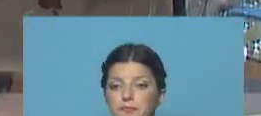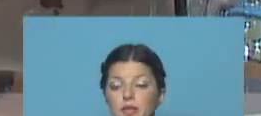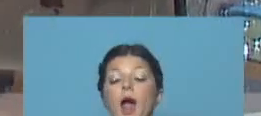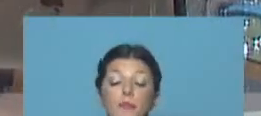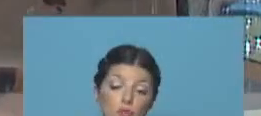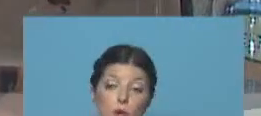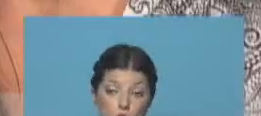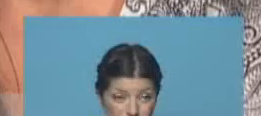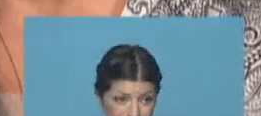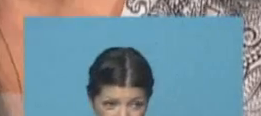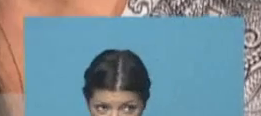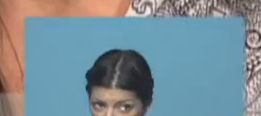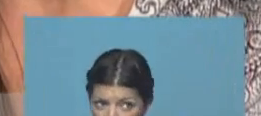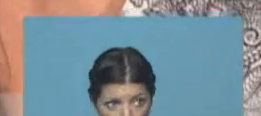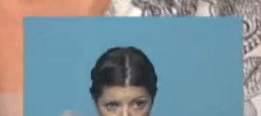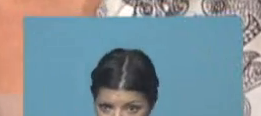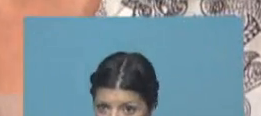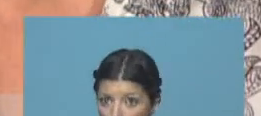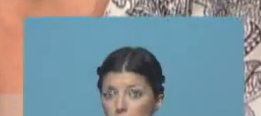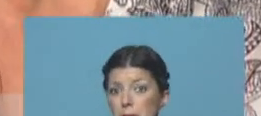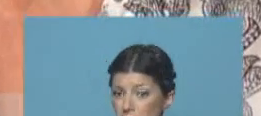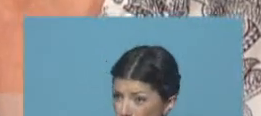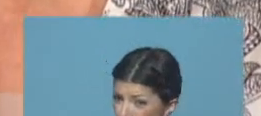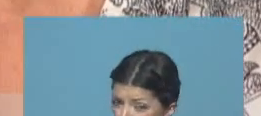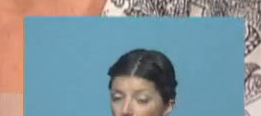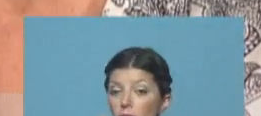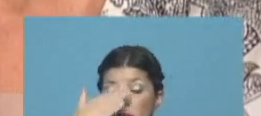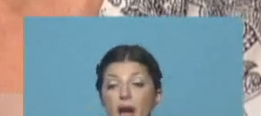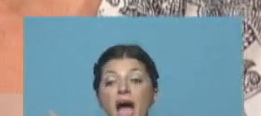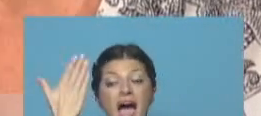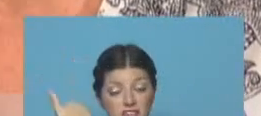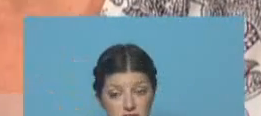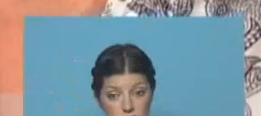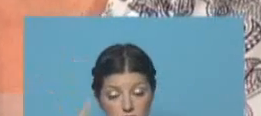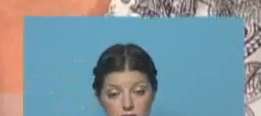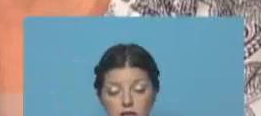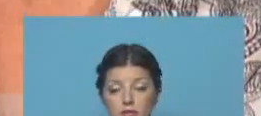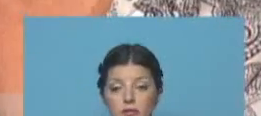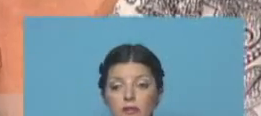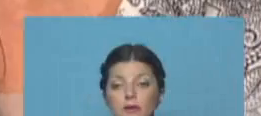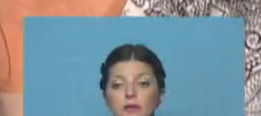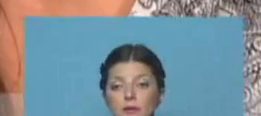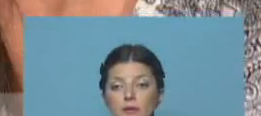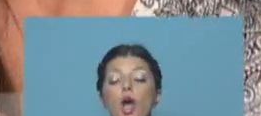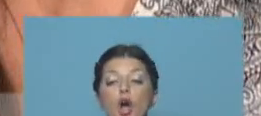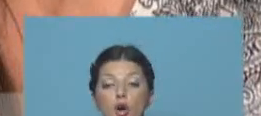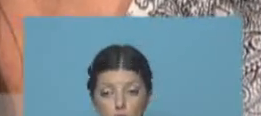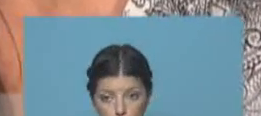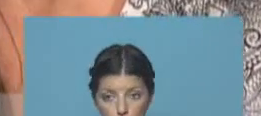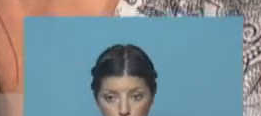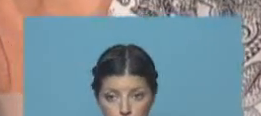bien dice que es ilegal y sedicioso, después tenemos instancias como ayer el alto comisionado de las Naciones, del